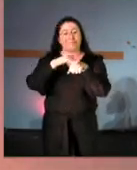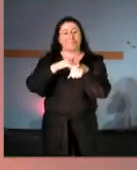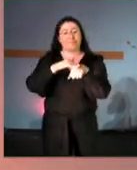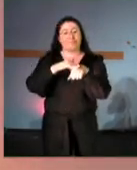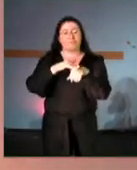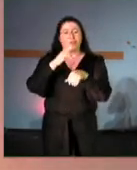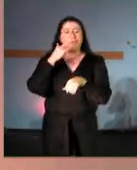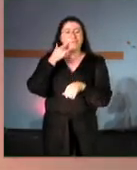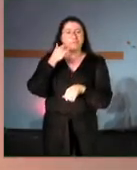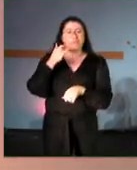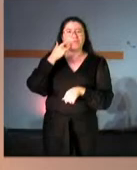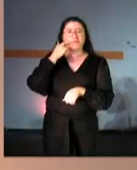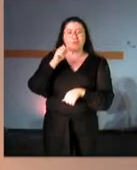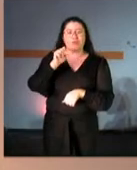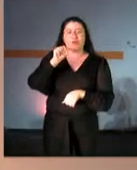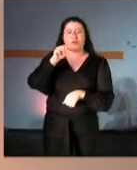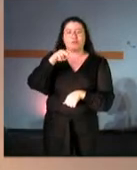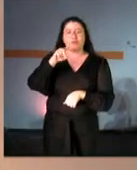No quiero